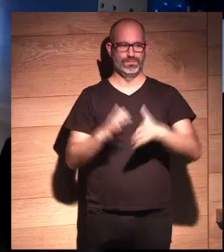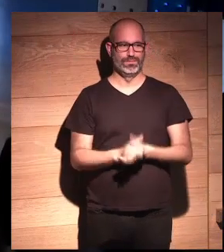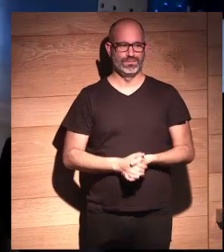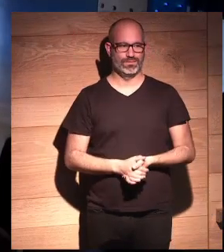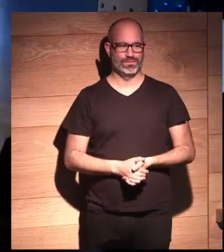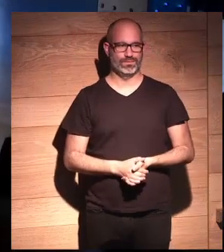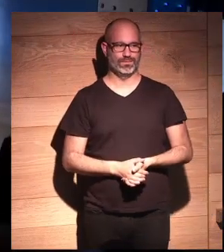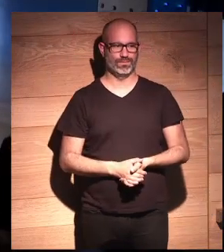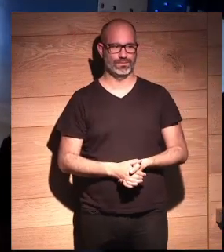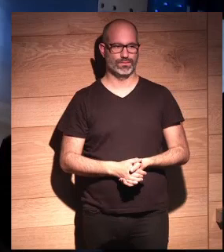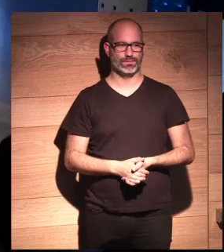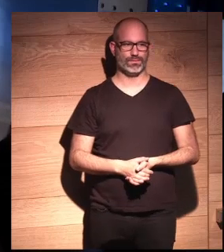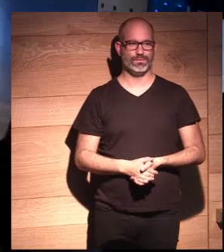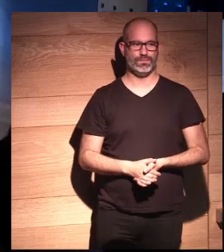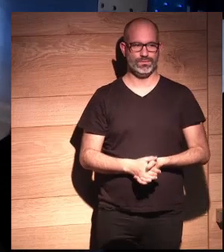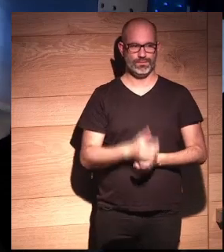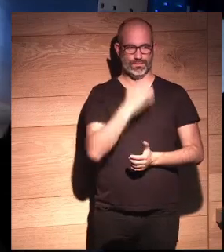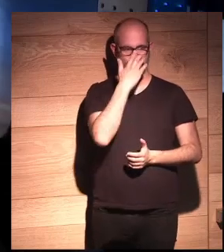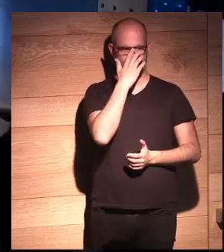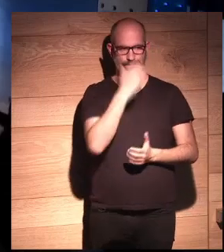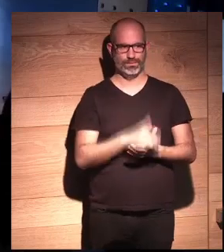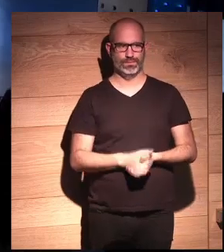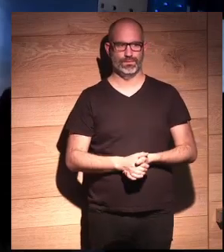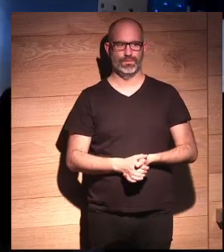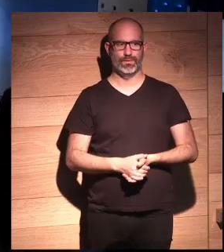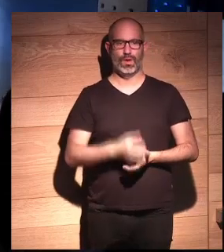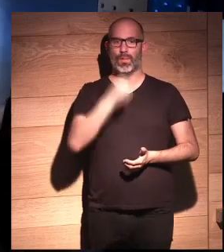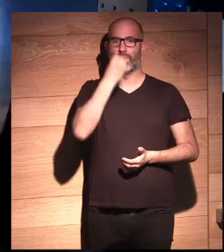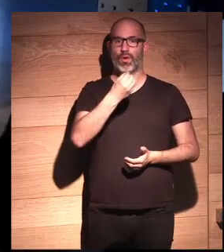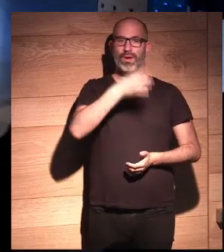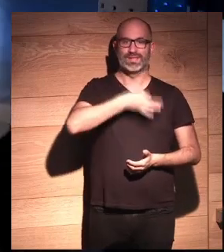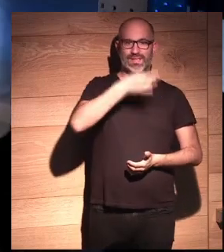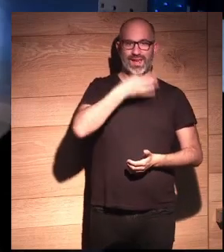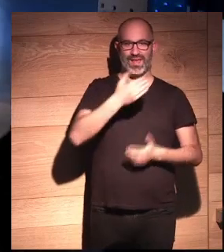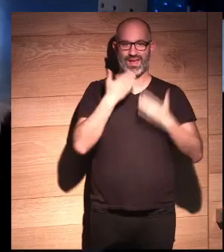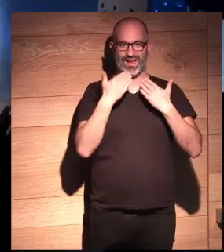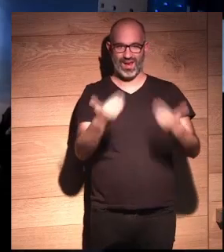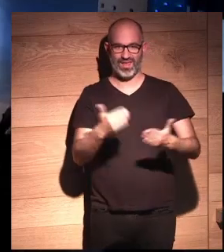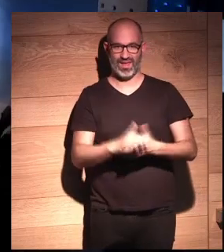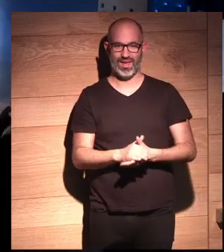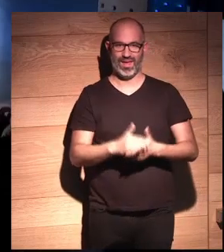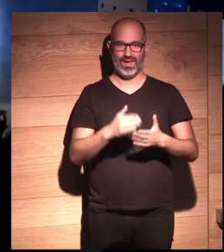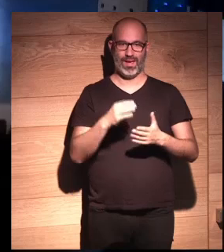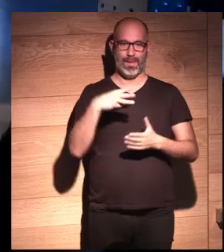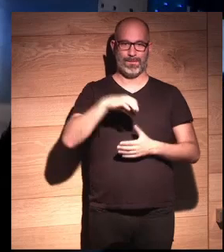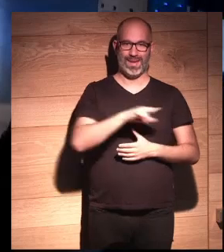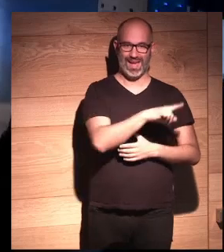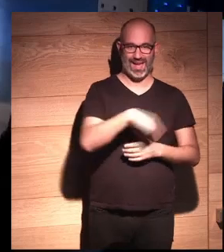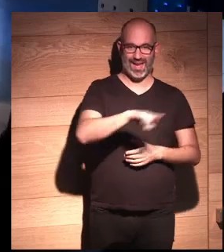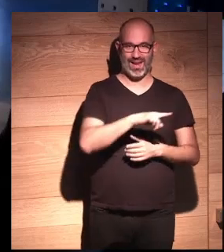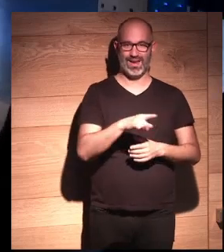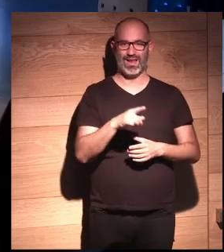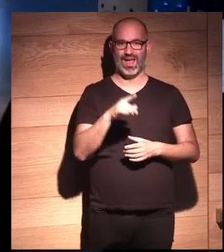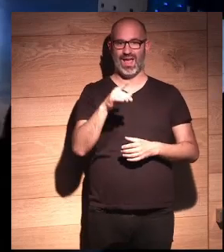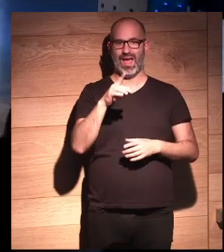Uy, el pasador de diapositivas a la venga, va, guay. Bueno, buenas tardes. Gracias mil a